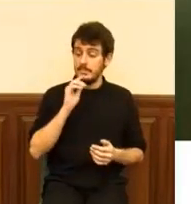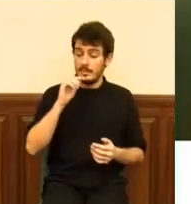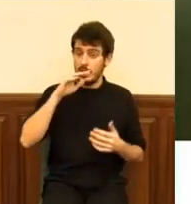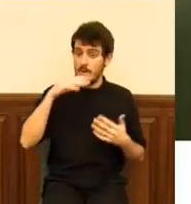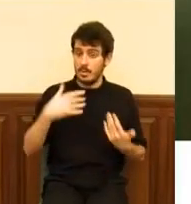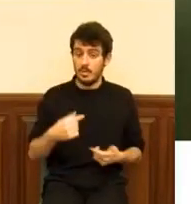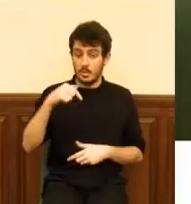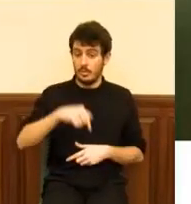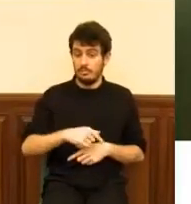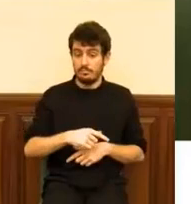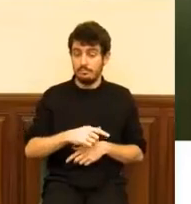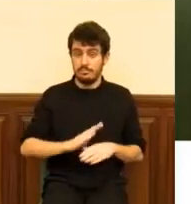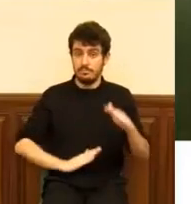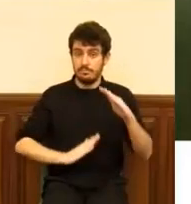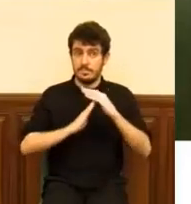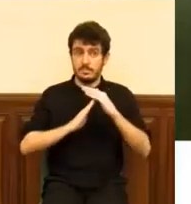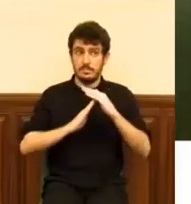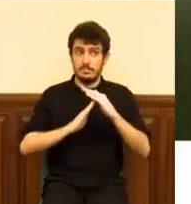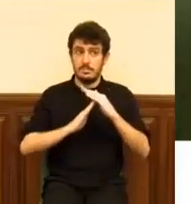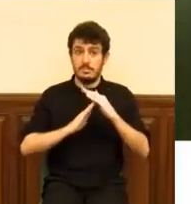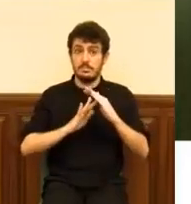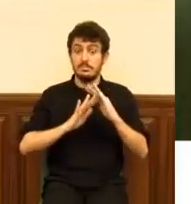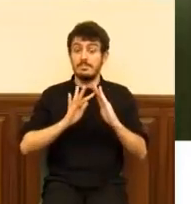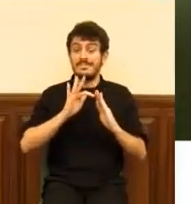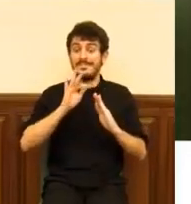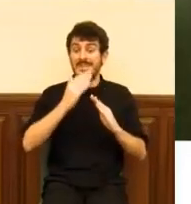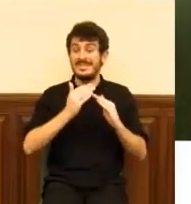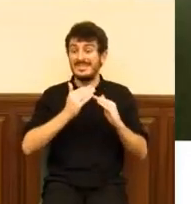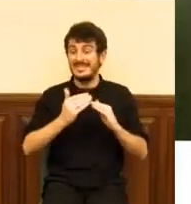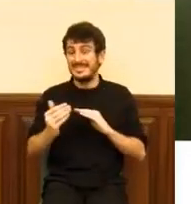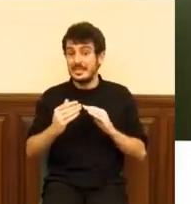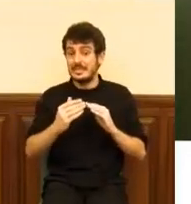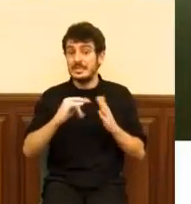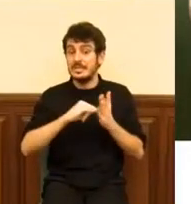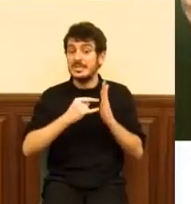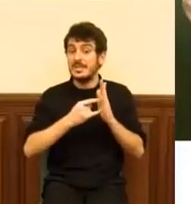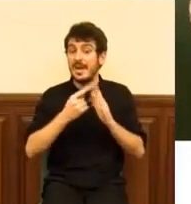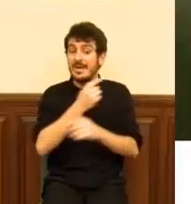paralizado, y prepara el sistema para seguir